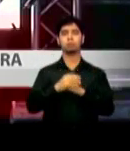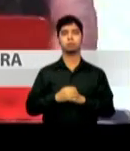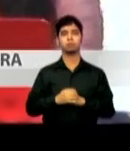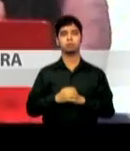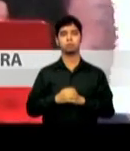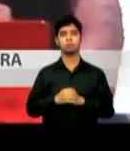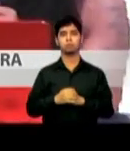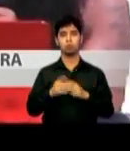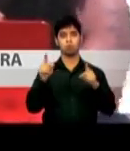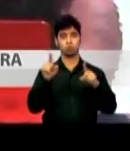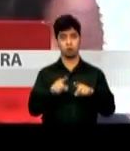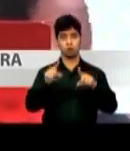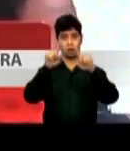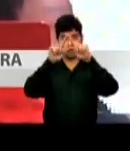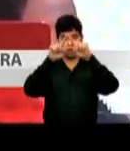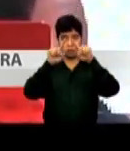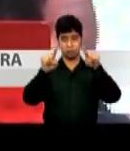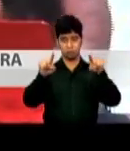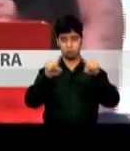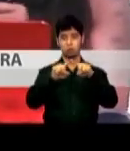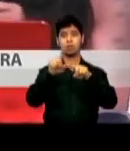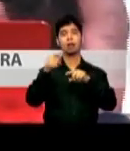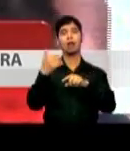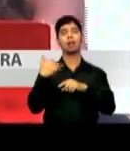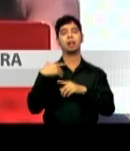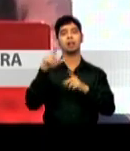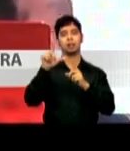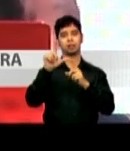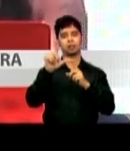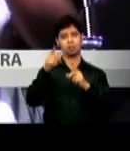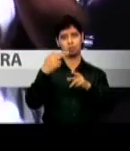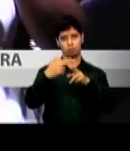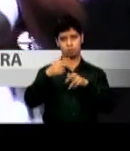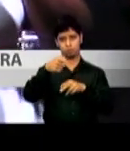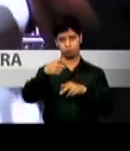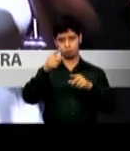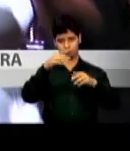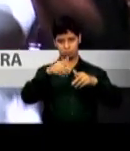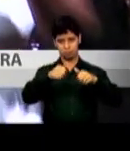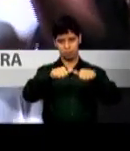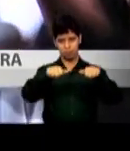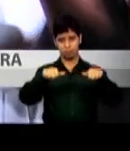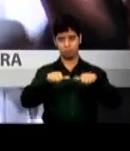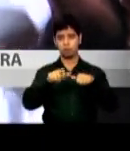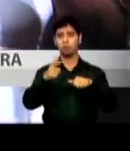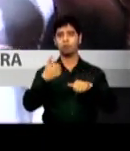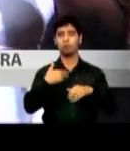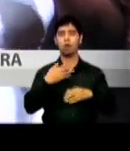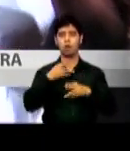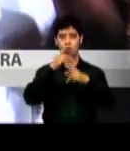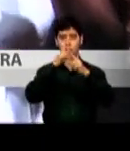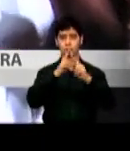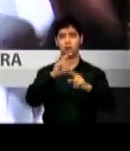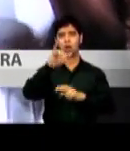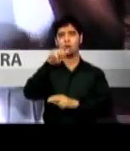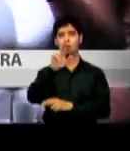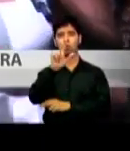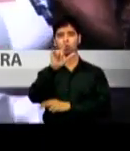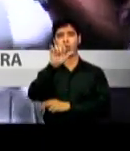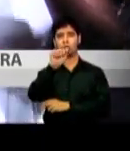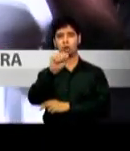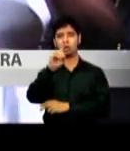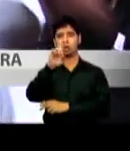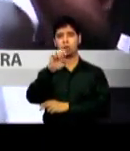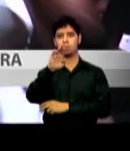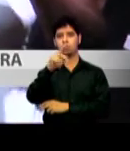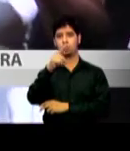Letras. Como se denominó a sus sedes en el Viejo San Juan, fue dedicada a la poeta nacional Julia de Burgos. Esta fiesta de letras impactó con